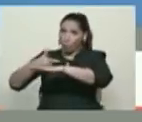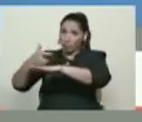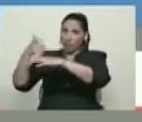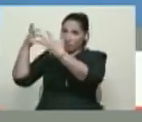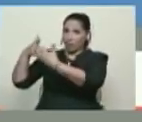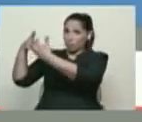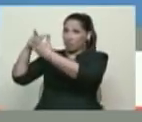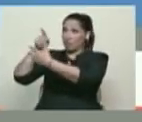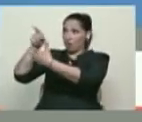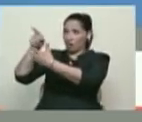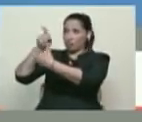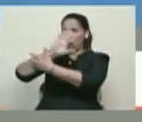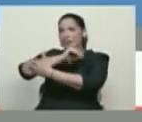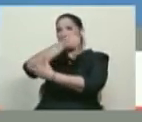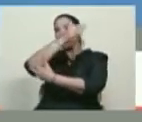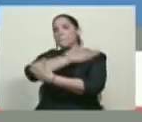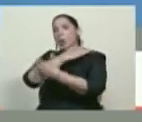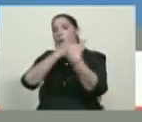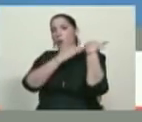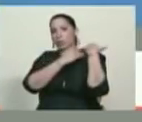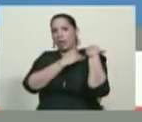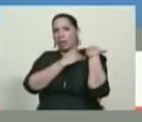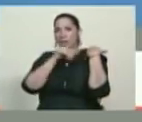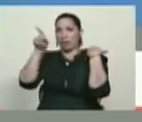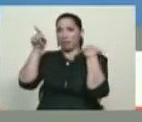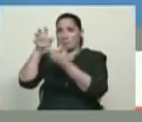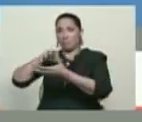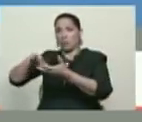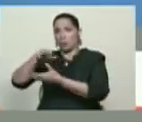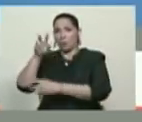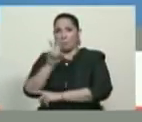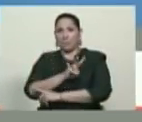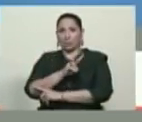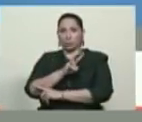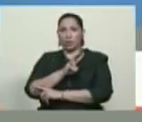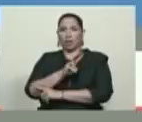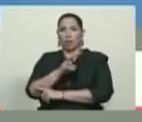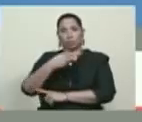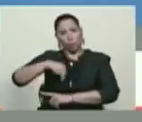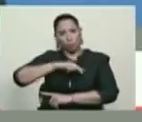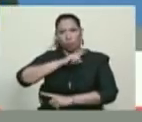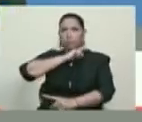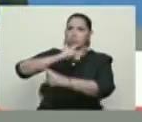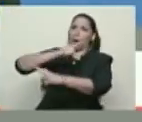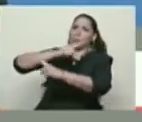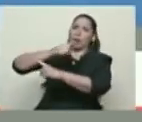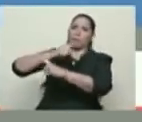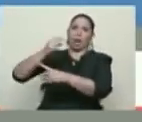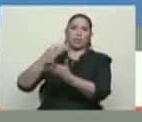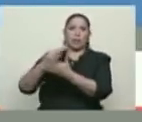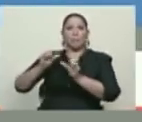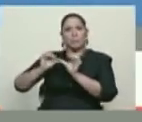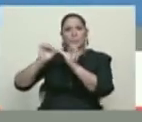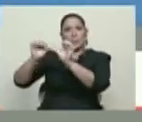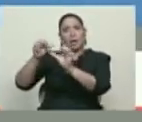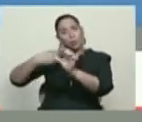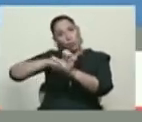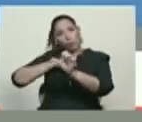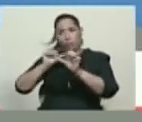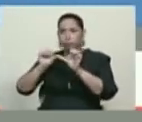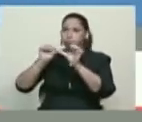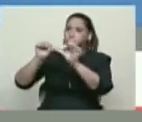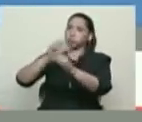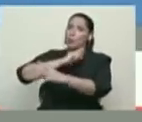responsable de esa situación. Y nosotros lo hemos denunciado permanentemente y lo seguiremos denunciando. Es